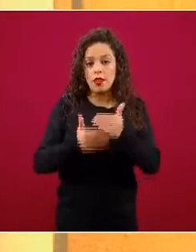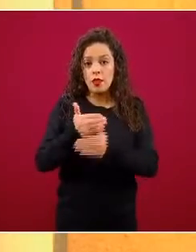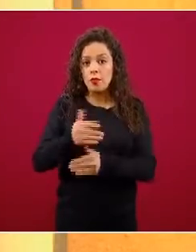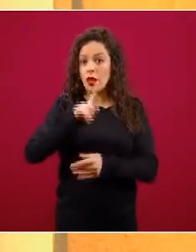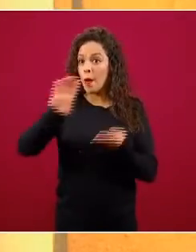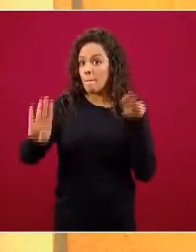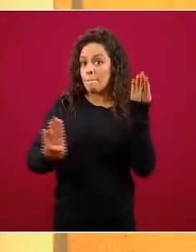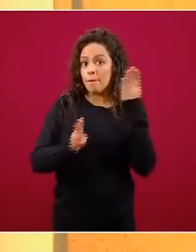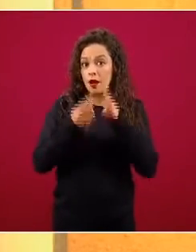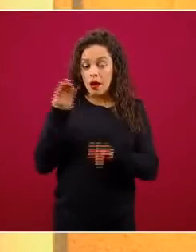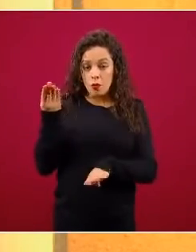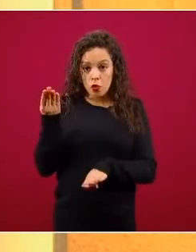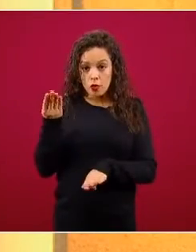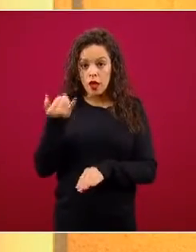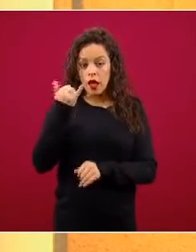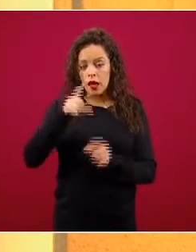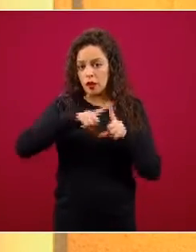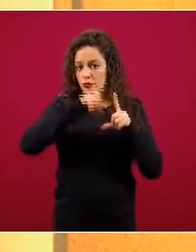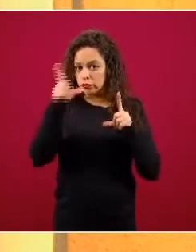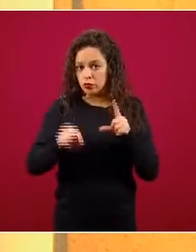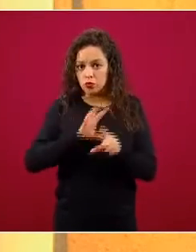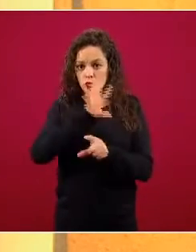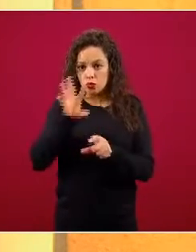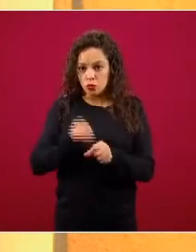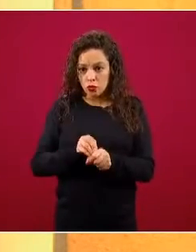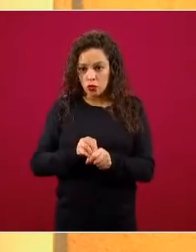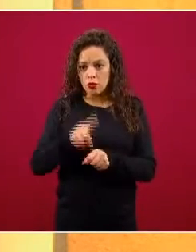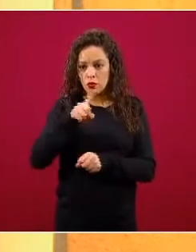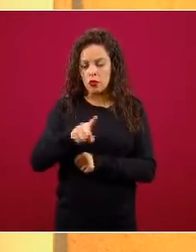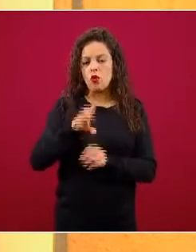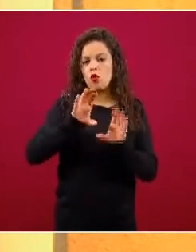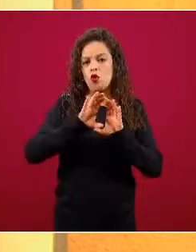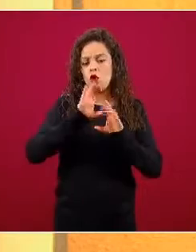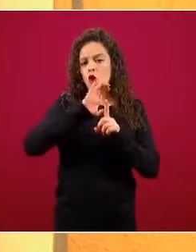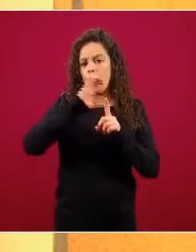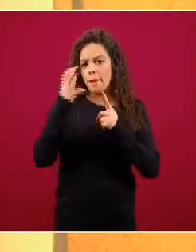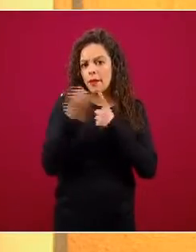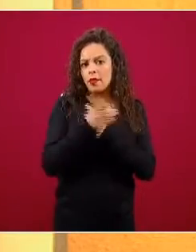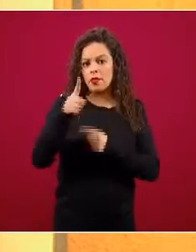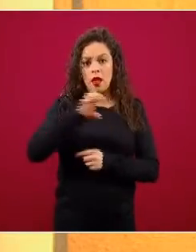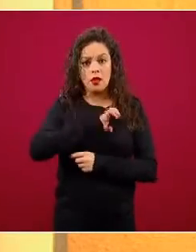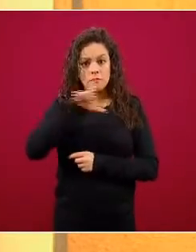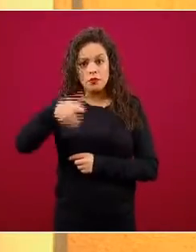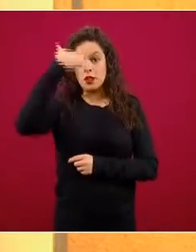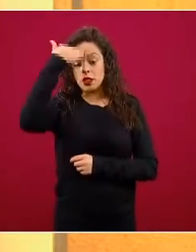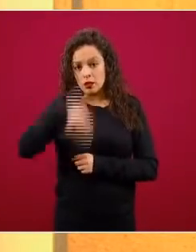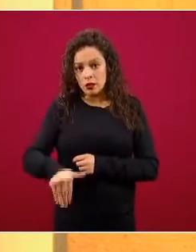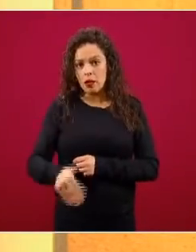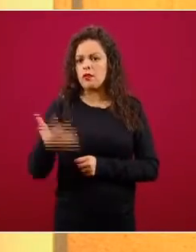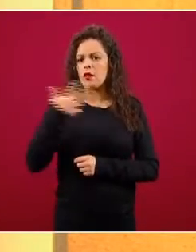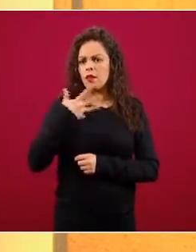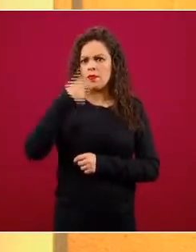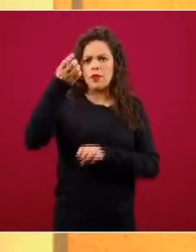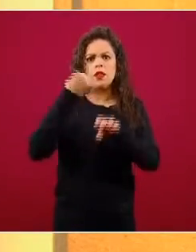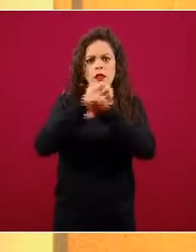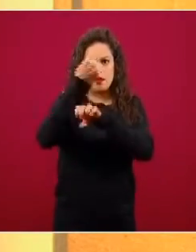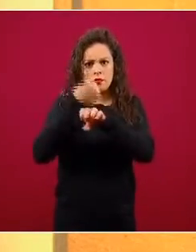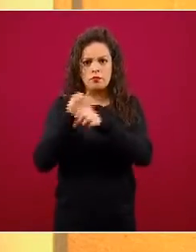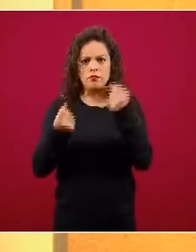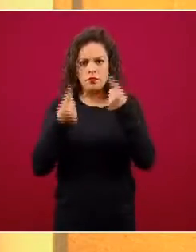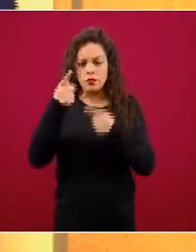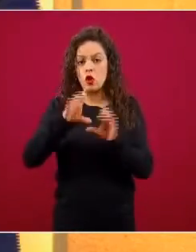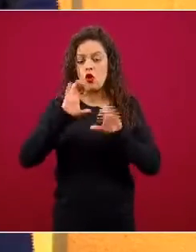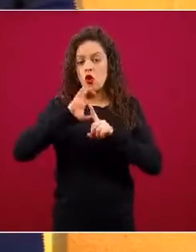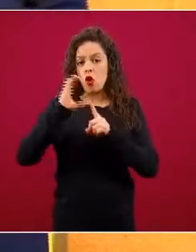hacen dictaminaciones por comités técnicos especializados. Unos están en los estados y son el Comité Estatal